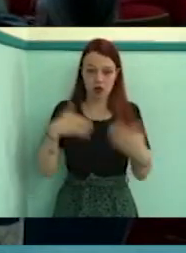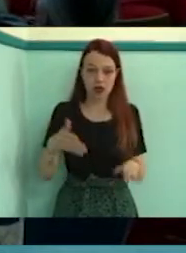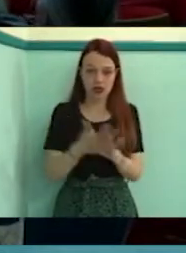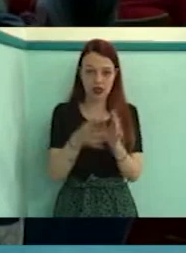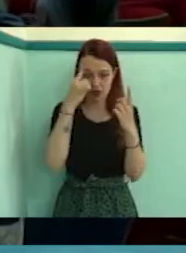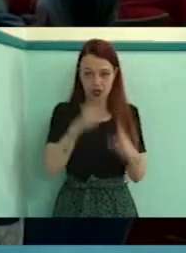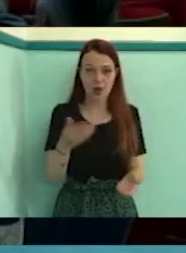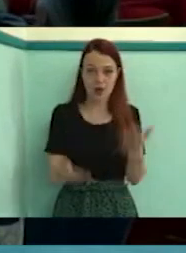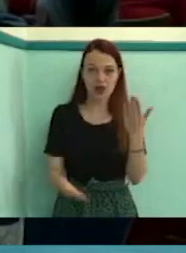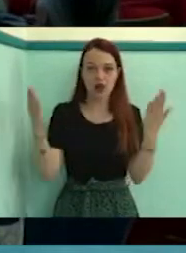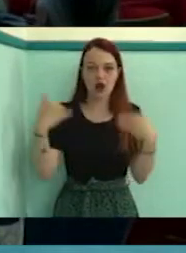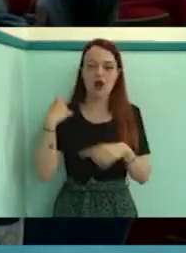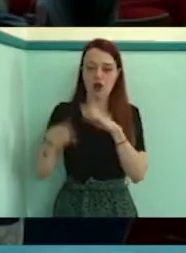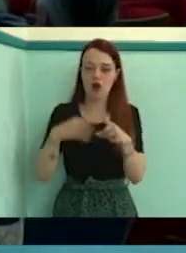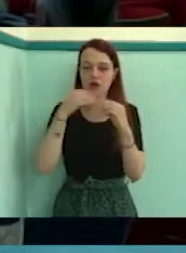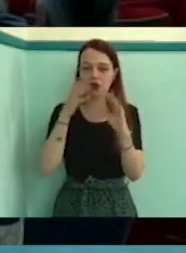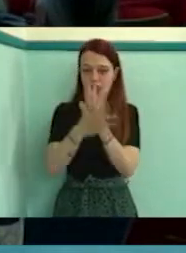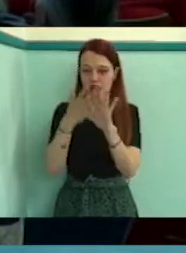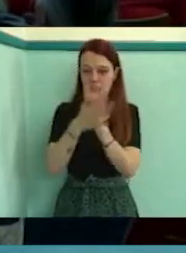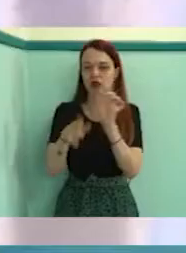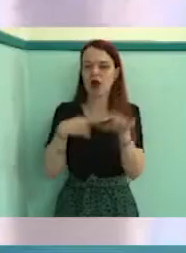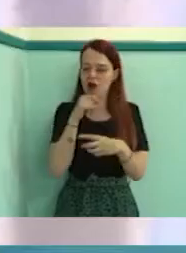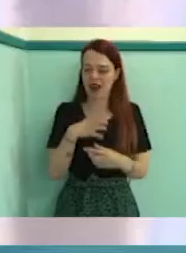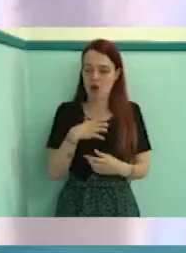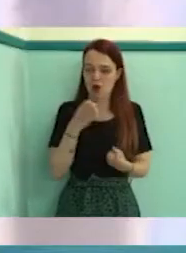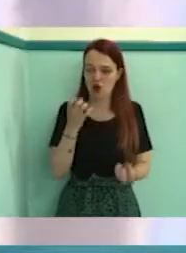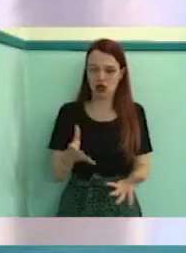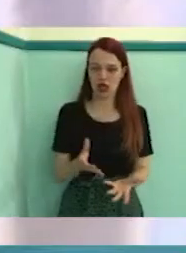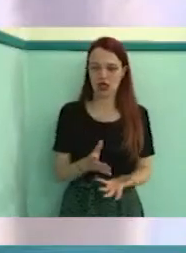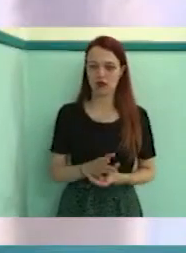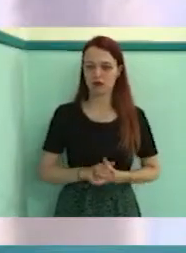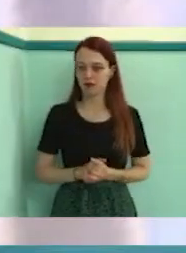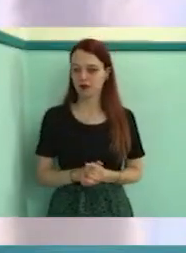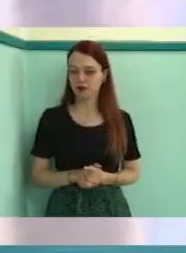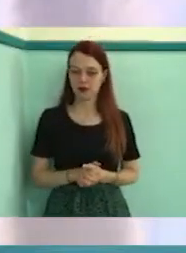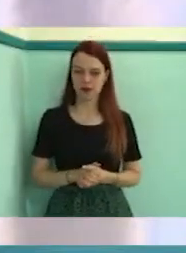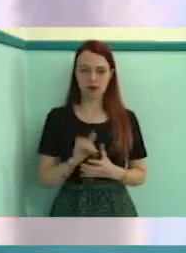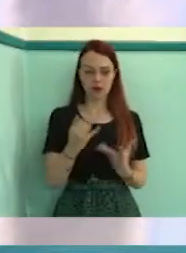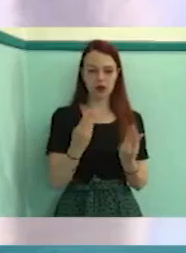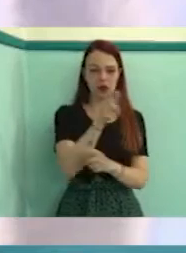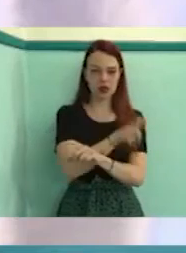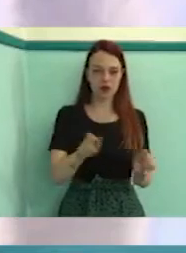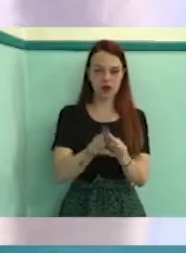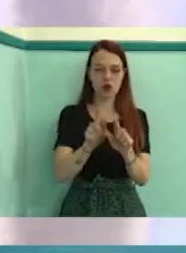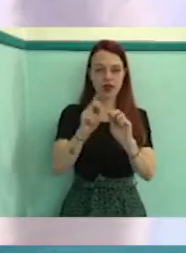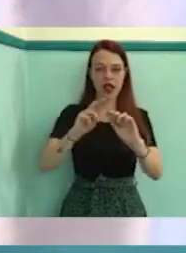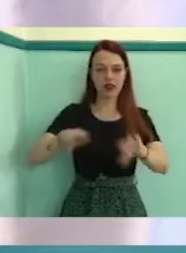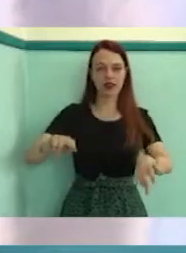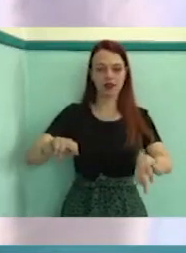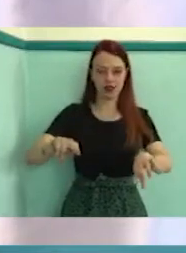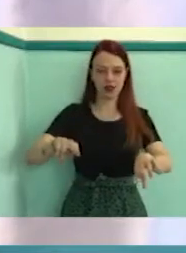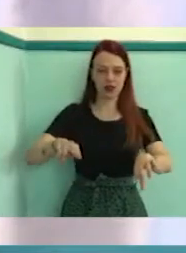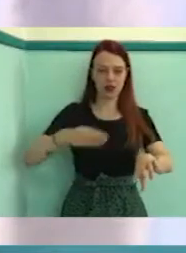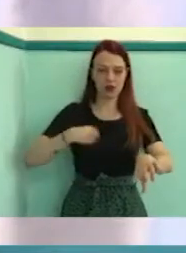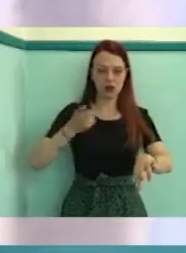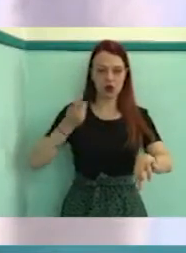cómo lo ties báscula ya te contaré es una historia muy larga no te puedo contar ahora eh pero eh Hay mucha gente que le pone como una etiquetita al al donde